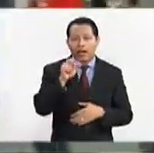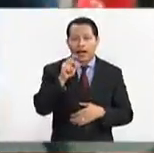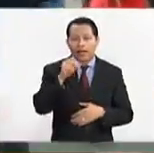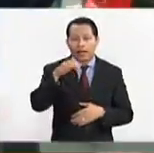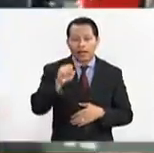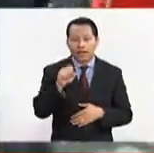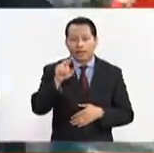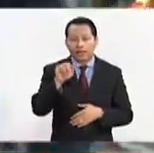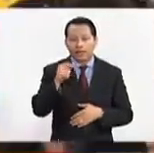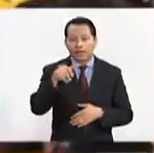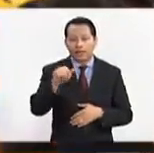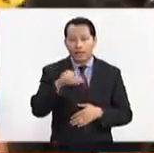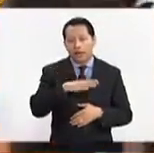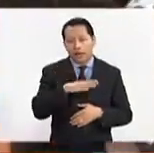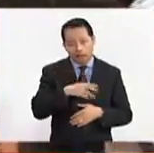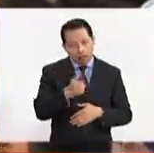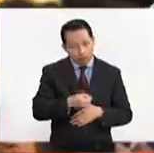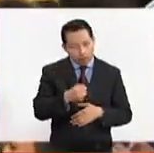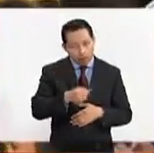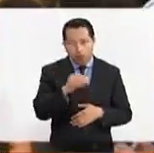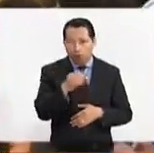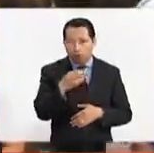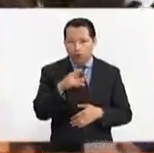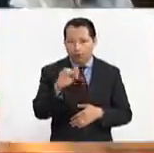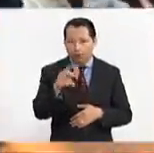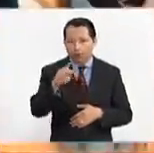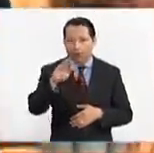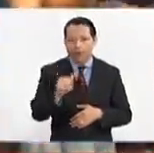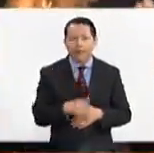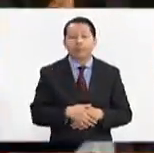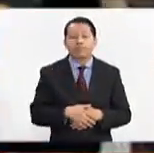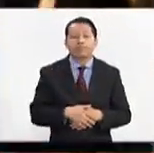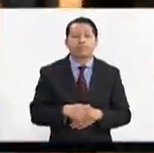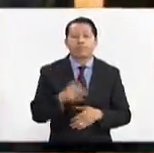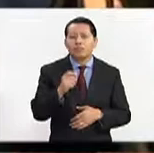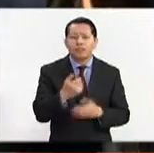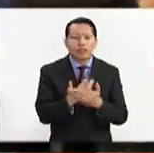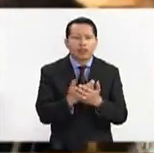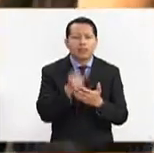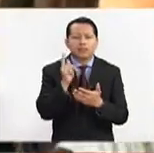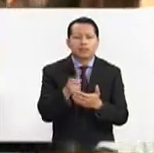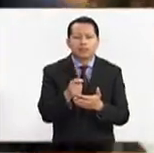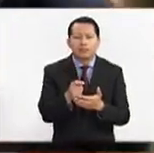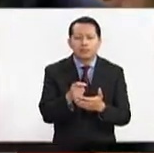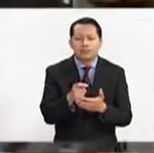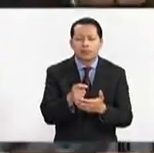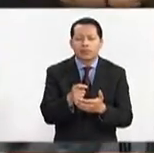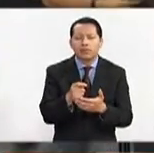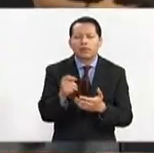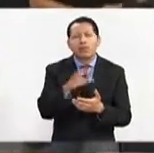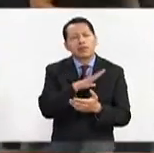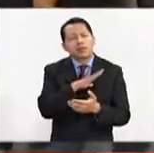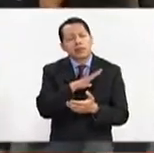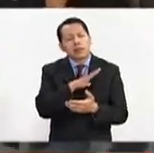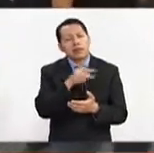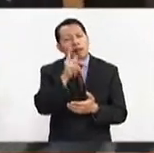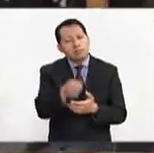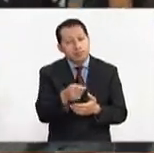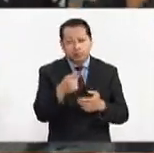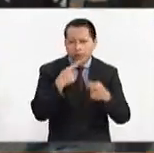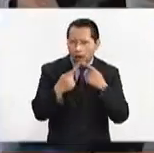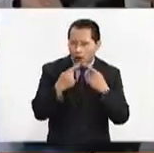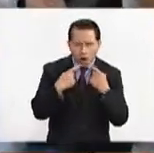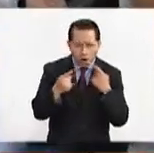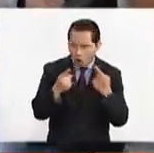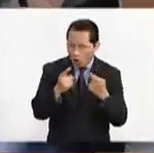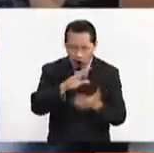con mucho gusto Omar Cepeda. ¿Qué esperemos ahora? ¿La negociación, la posibilidad de negociación, o ya se cerraron las puertas de estos